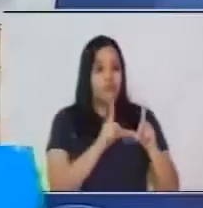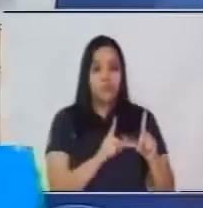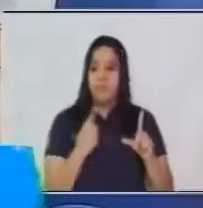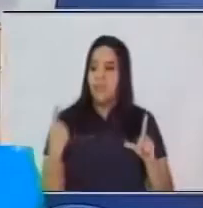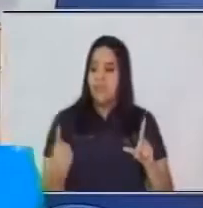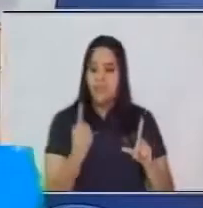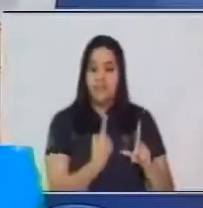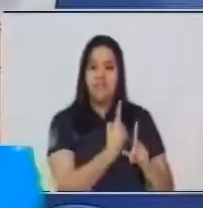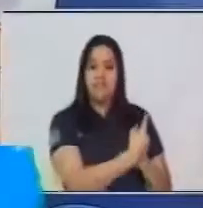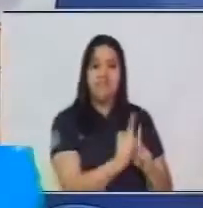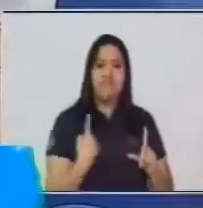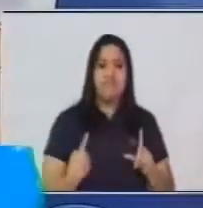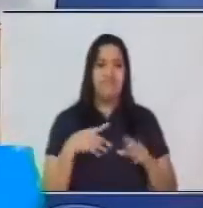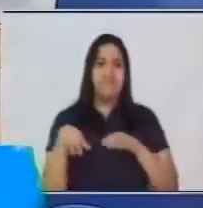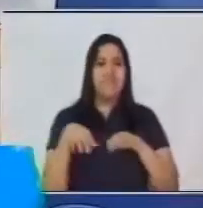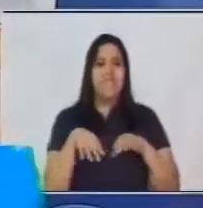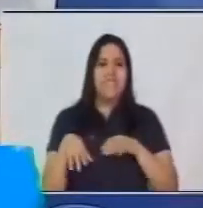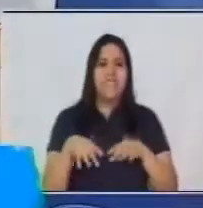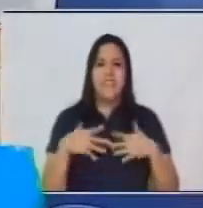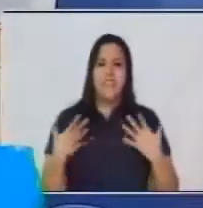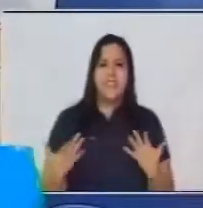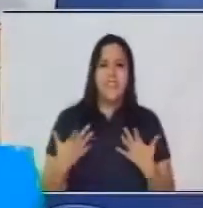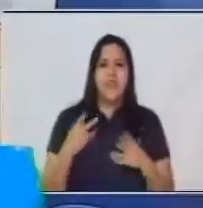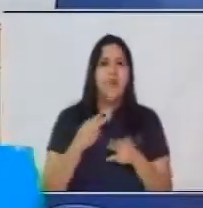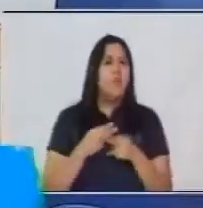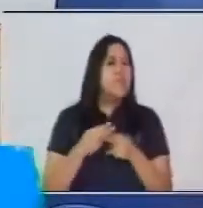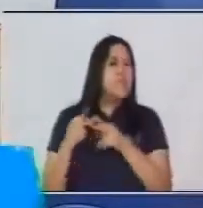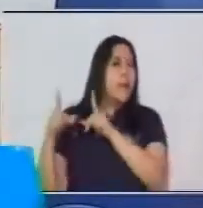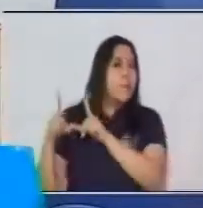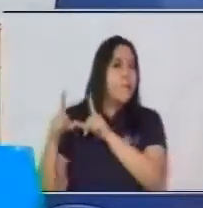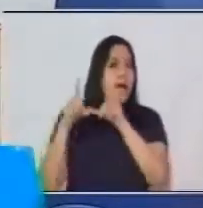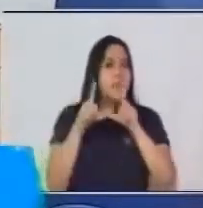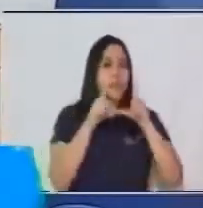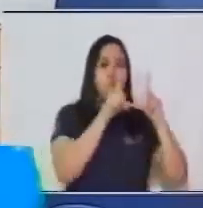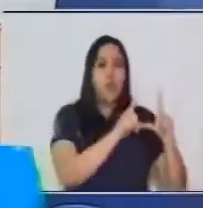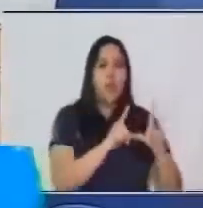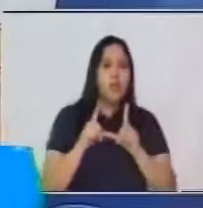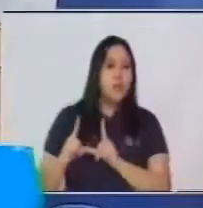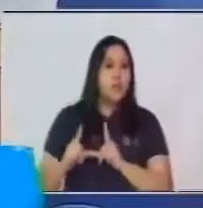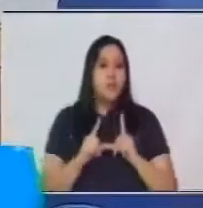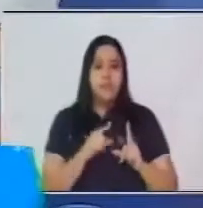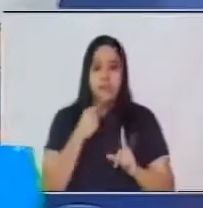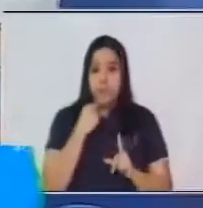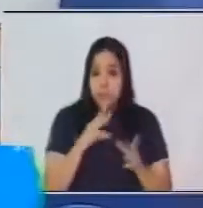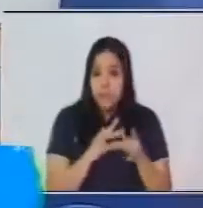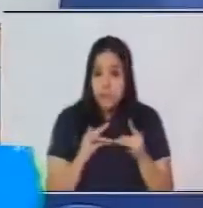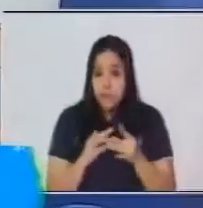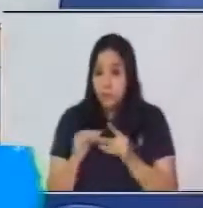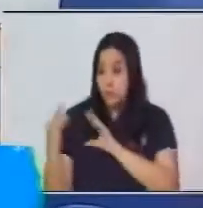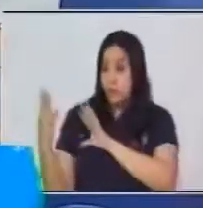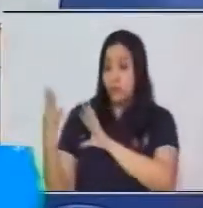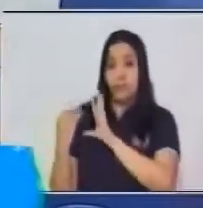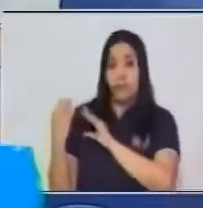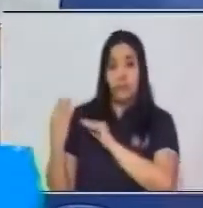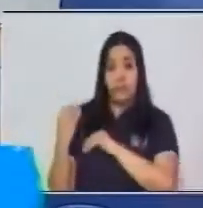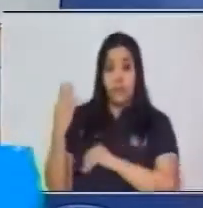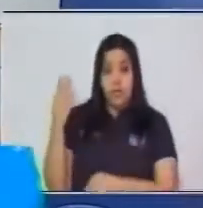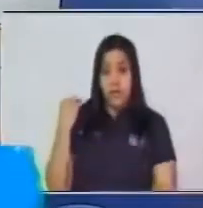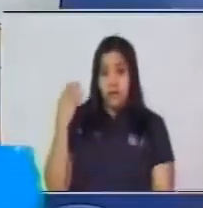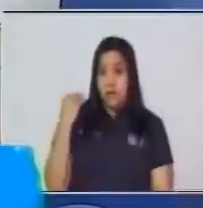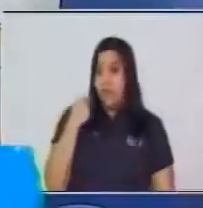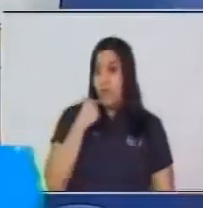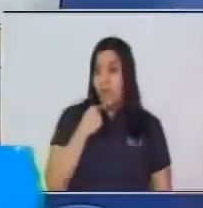personaje. ¿Cómo crees que se llaman esos cuadros? ¿Te lo han dicho? ¿Tu profesor te ha dicho cómo es que se llama y